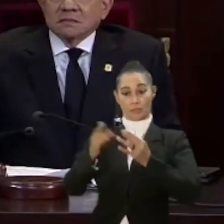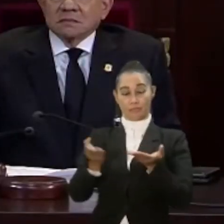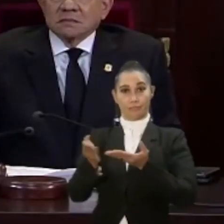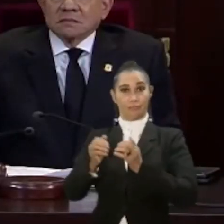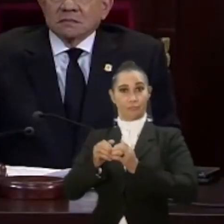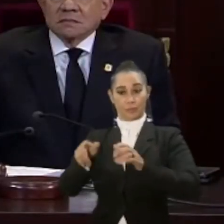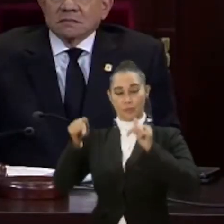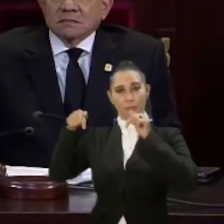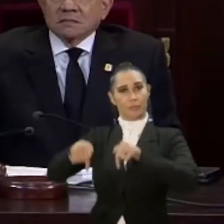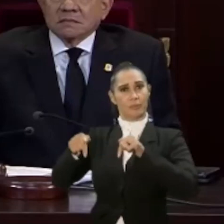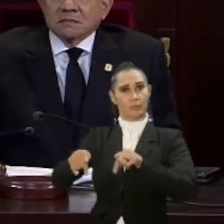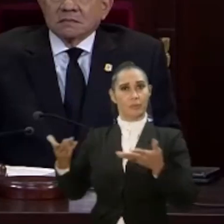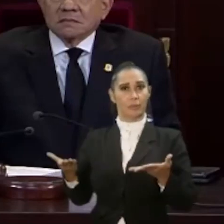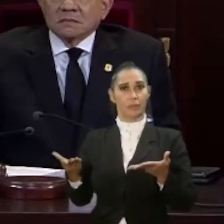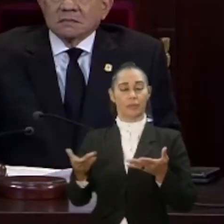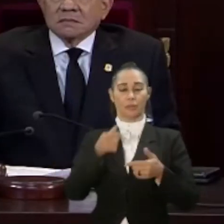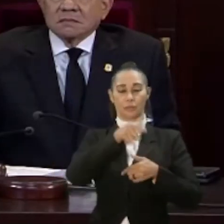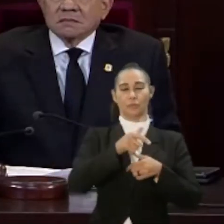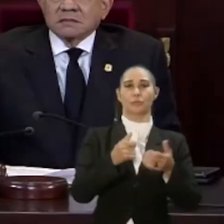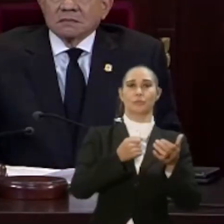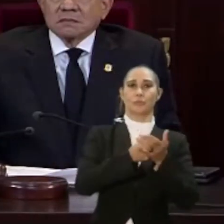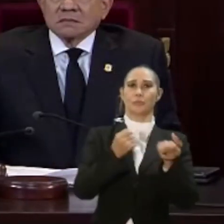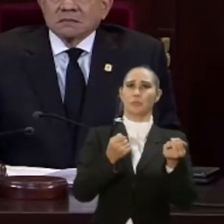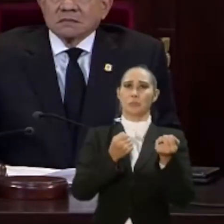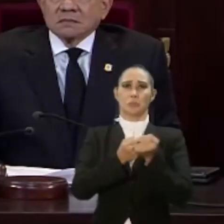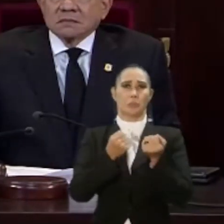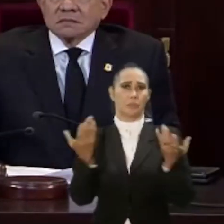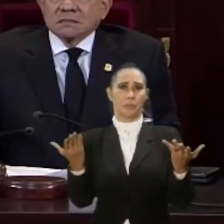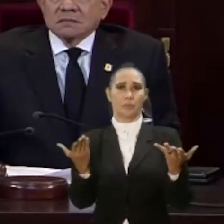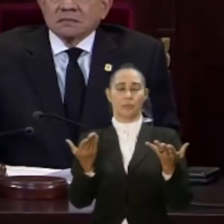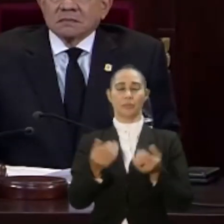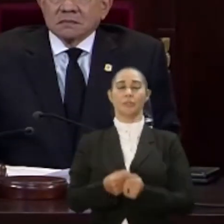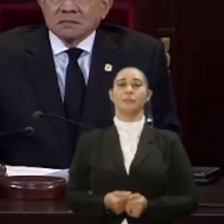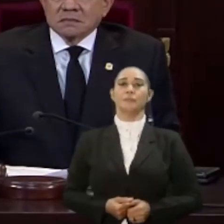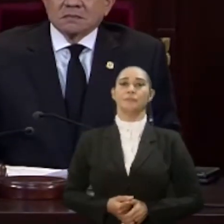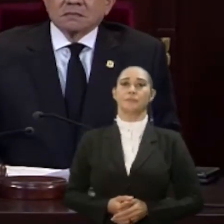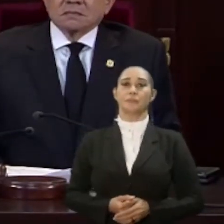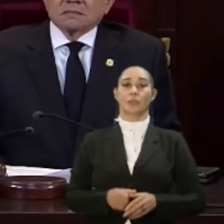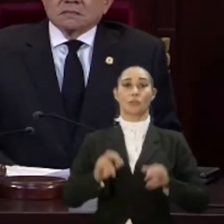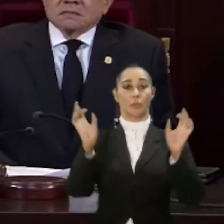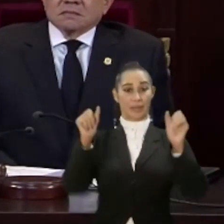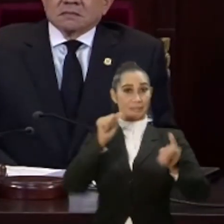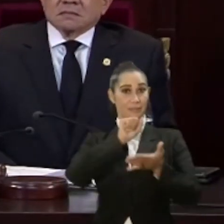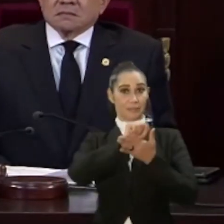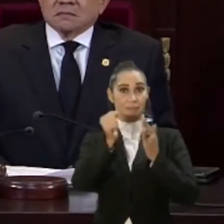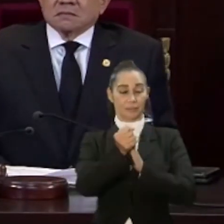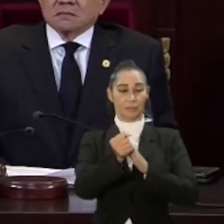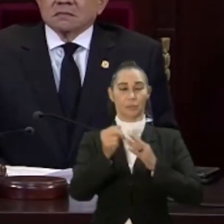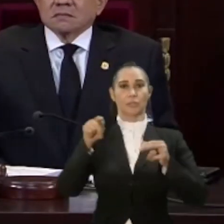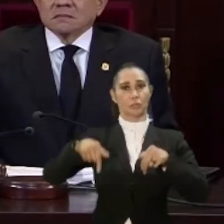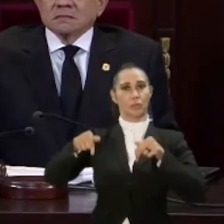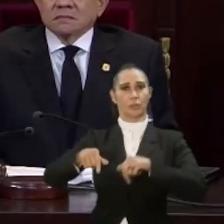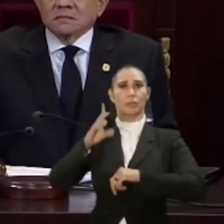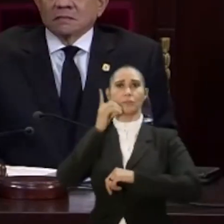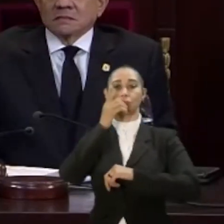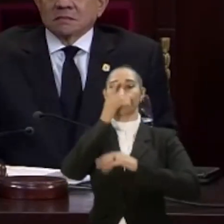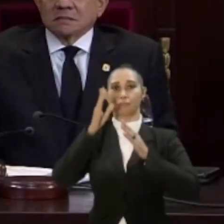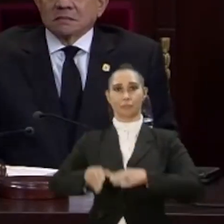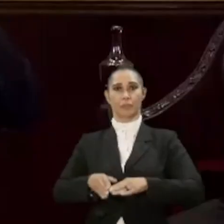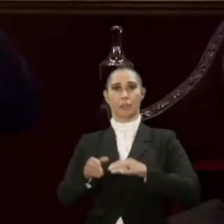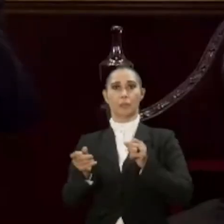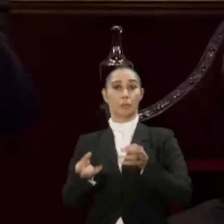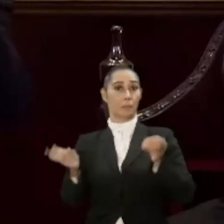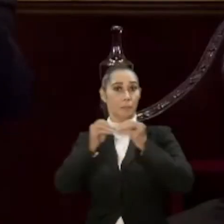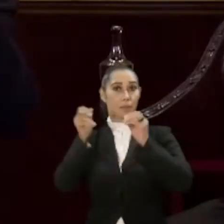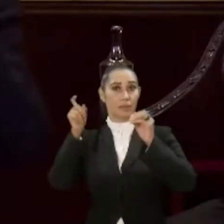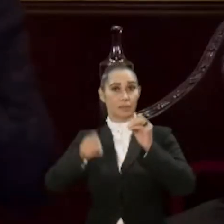públicos esenciales con sus efectos adversos sobre las condiciones de la población dominicana más vulnerable, tanto como el rezago